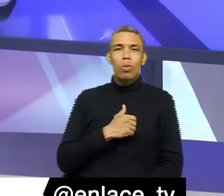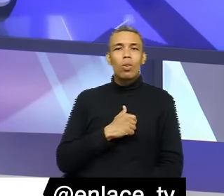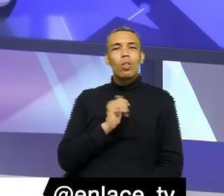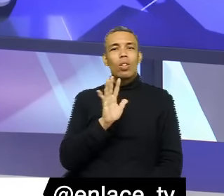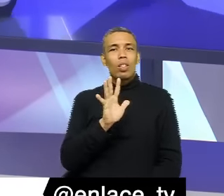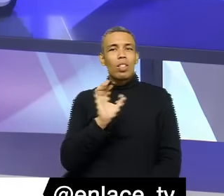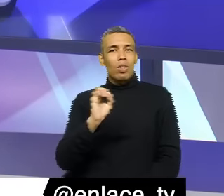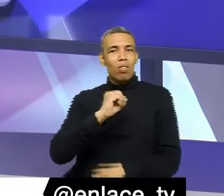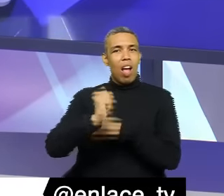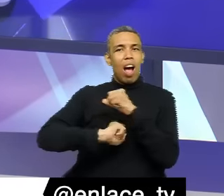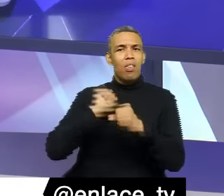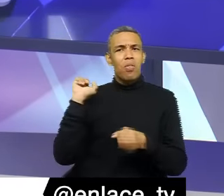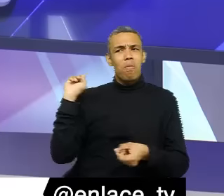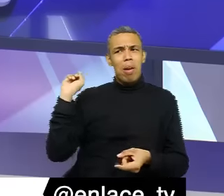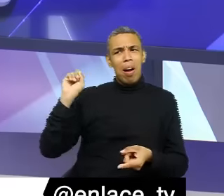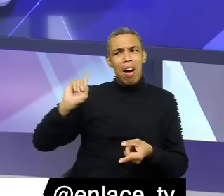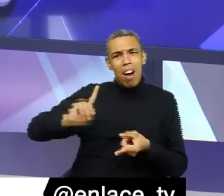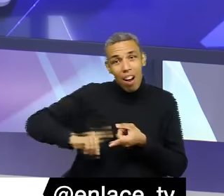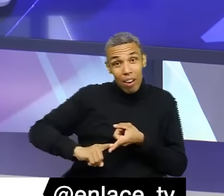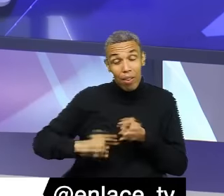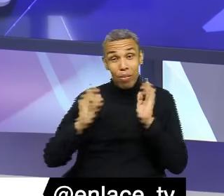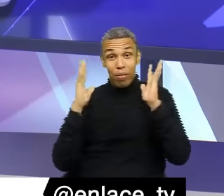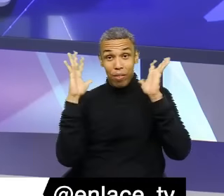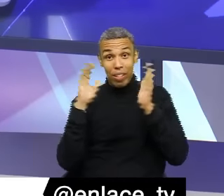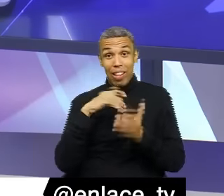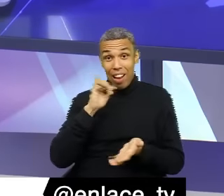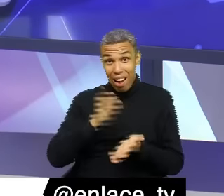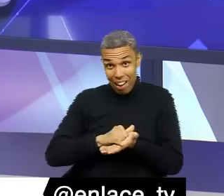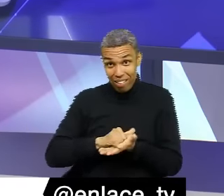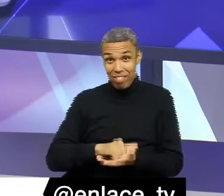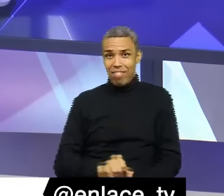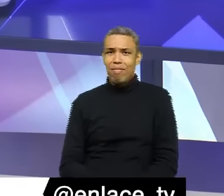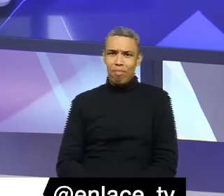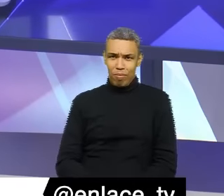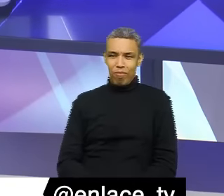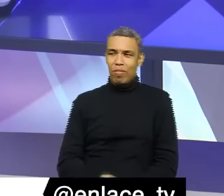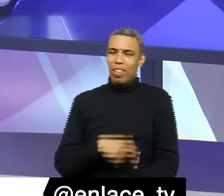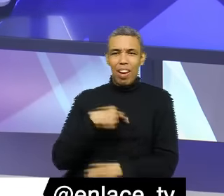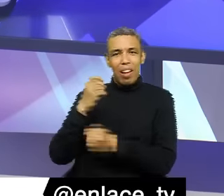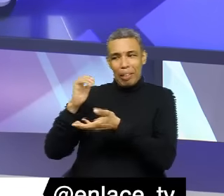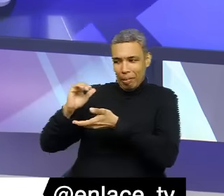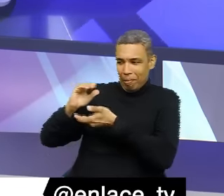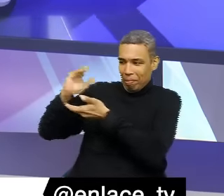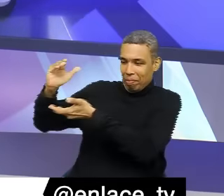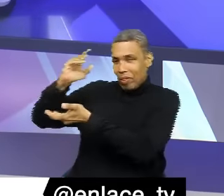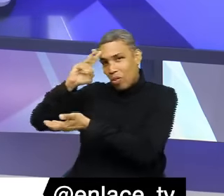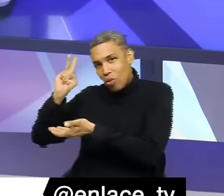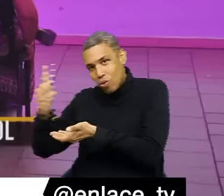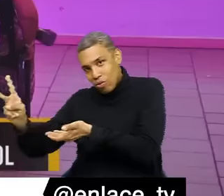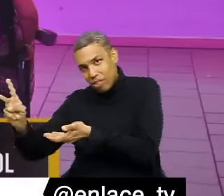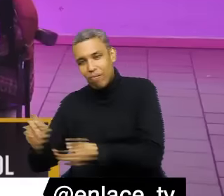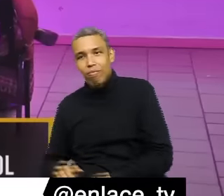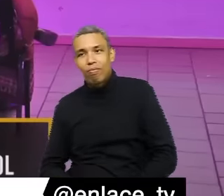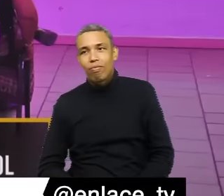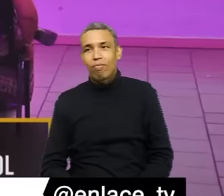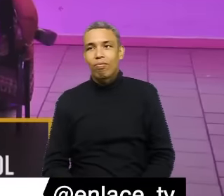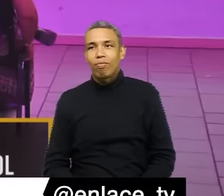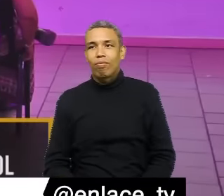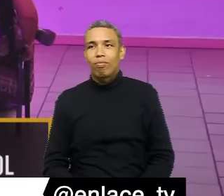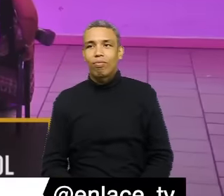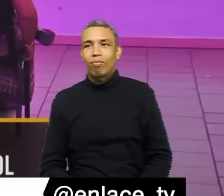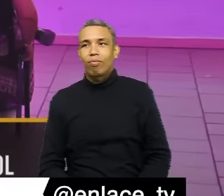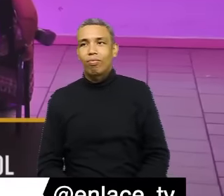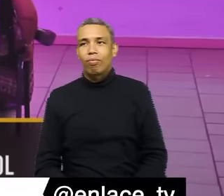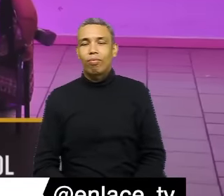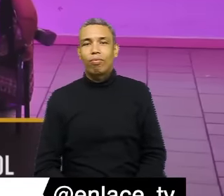la institución educativa normal superior Cristo Rey, medio siglo de vida institucional en nuestra ciudad. Con este acto protocolario, el